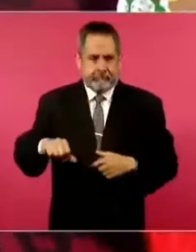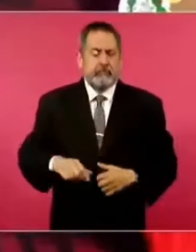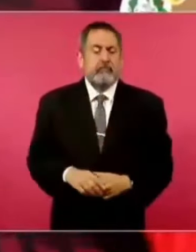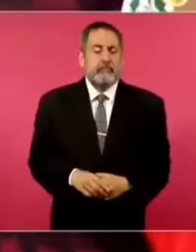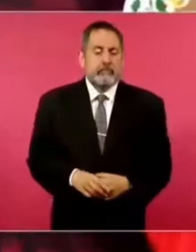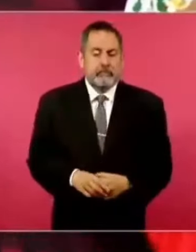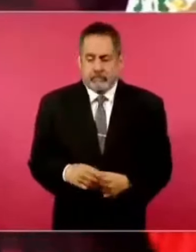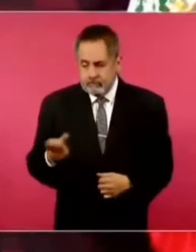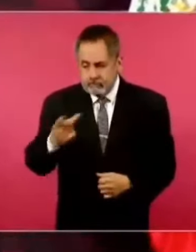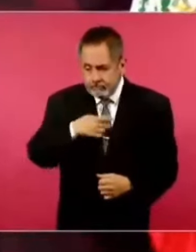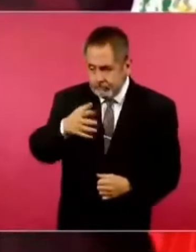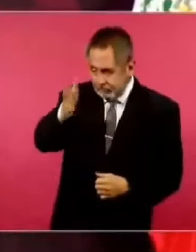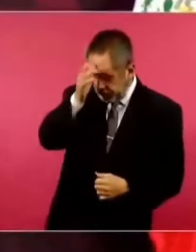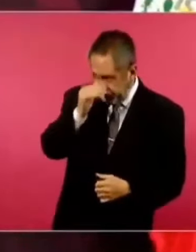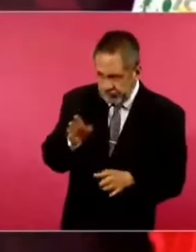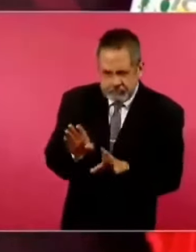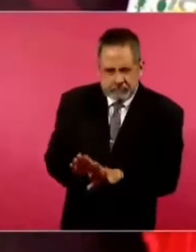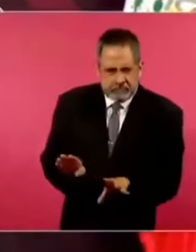ponernos de acuerdo.